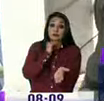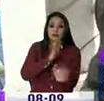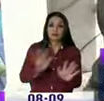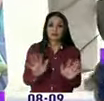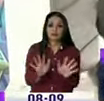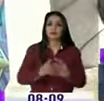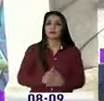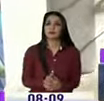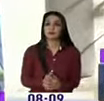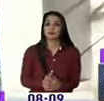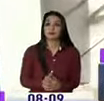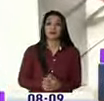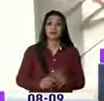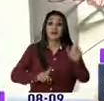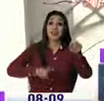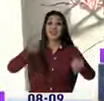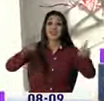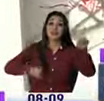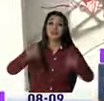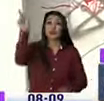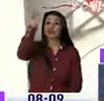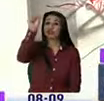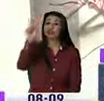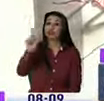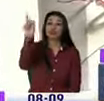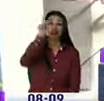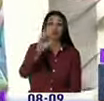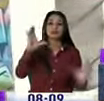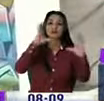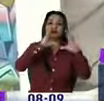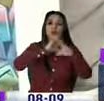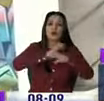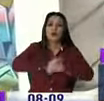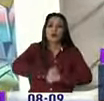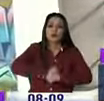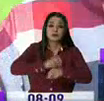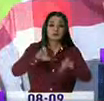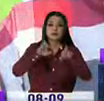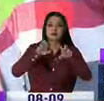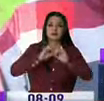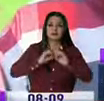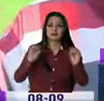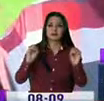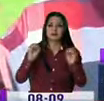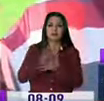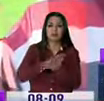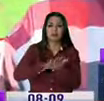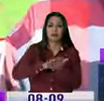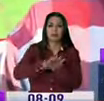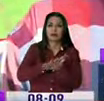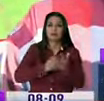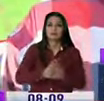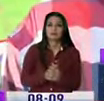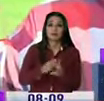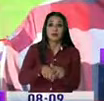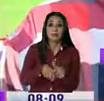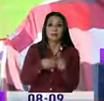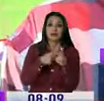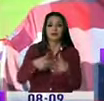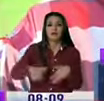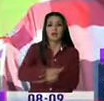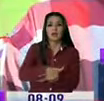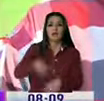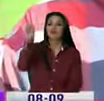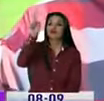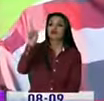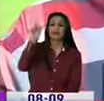paredes, pues muchas veces estos grafitis se pintan por las noches sin autorización. Todos empezamos pintando en las